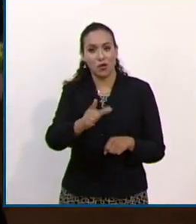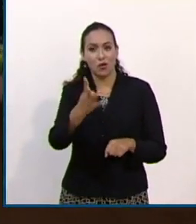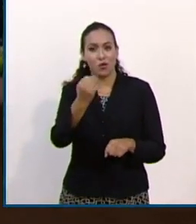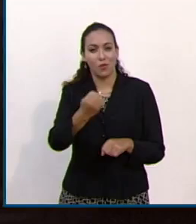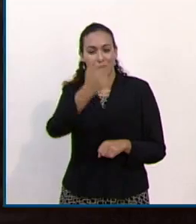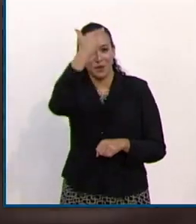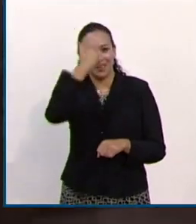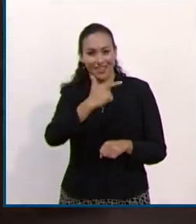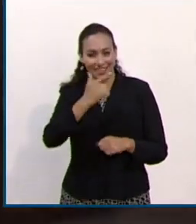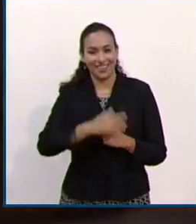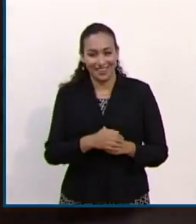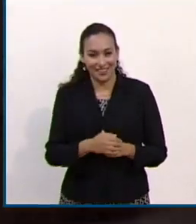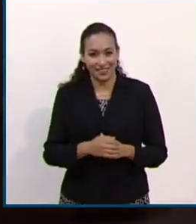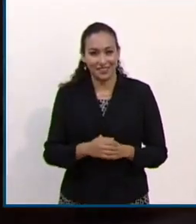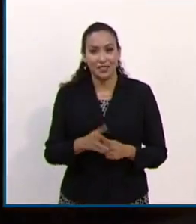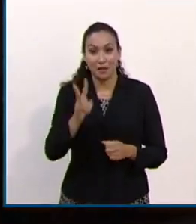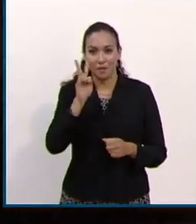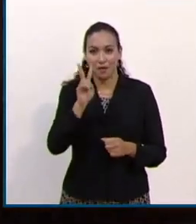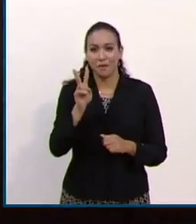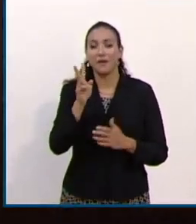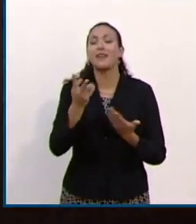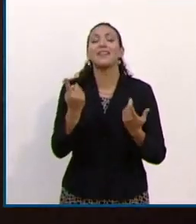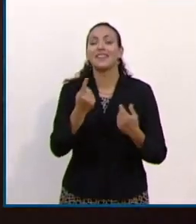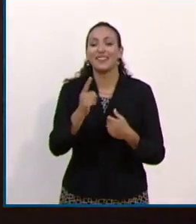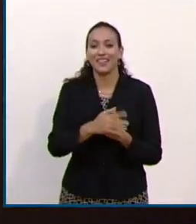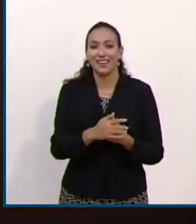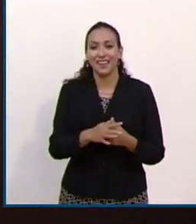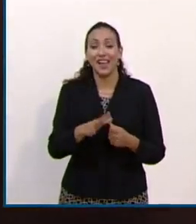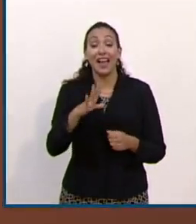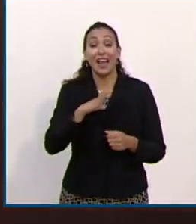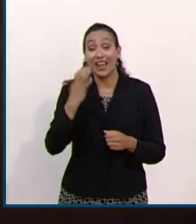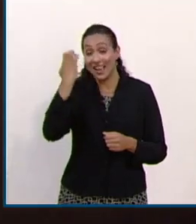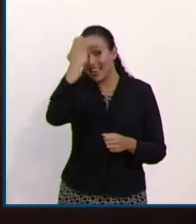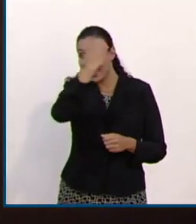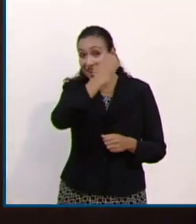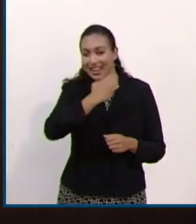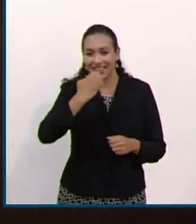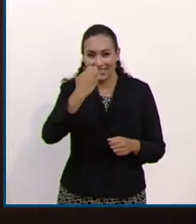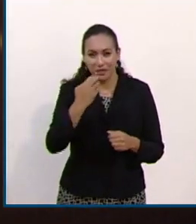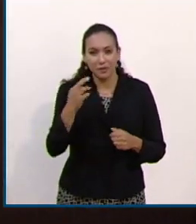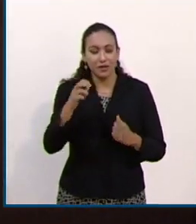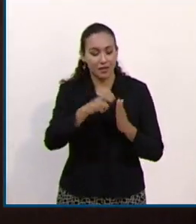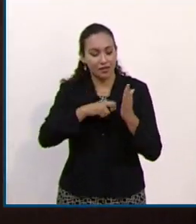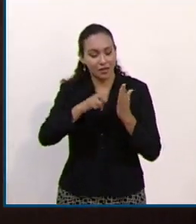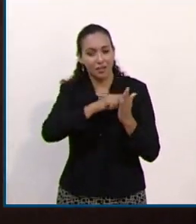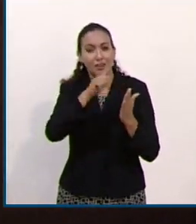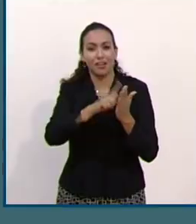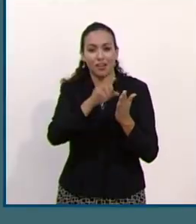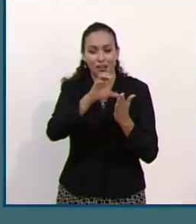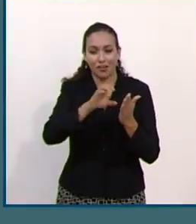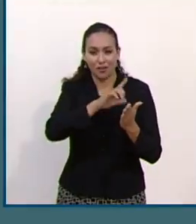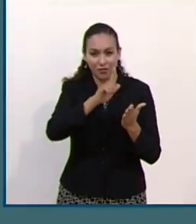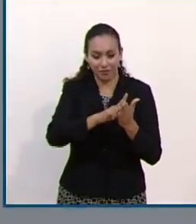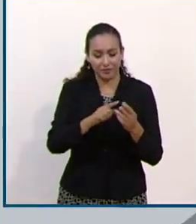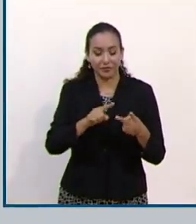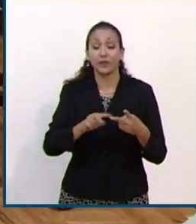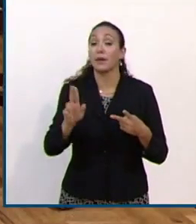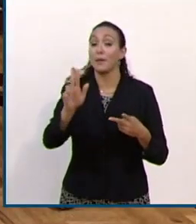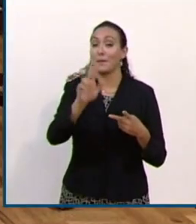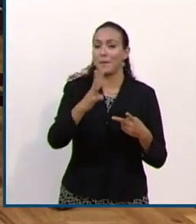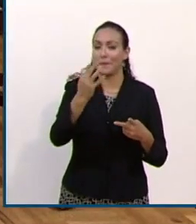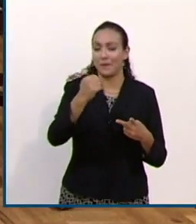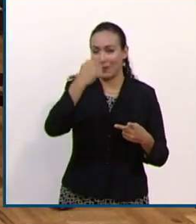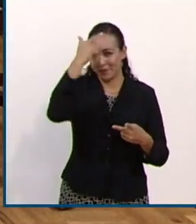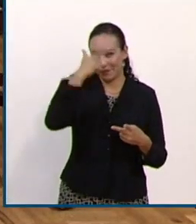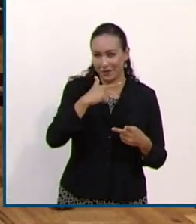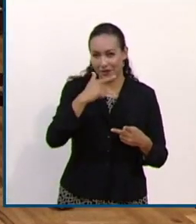la noche en asignaturas pendientes, se realizará un examen de las iniciativas de reforma constitucional. El martes a las 9 de la noche